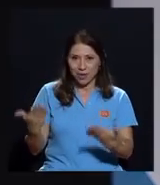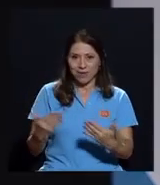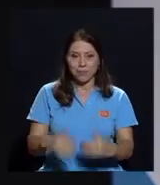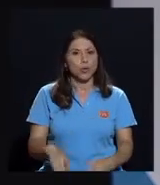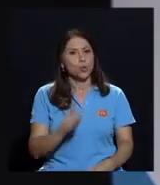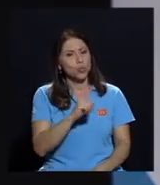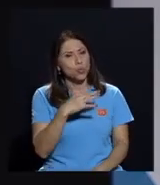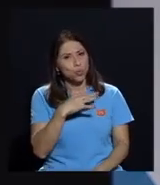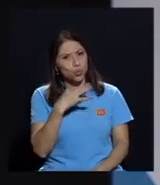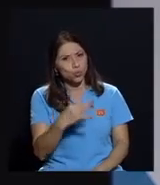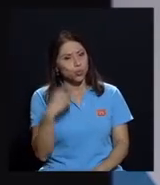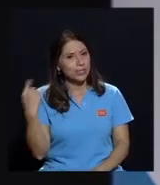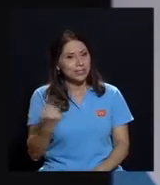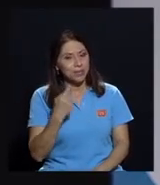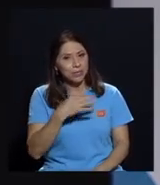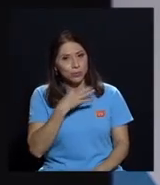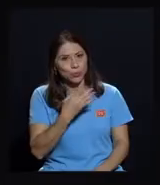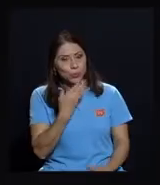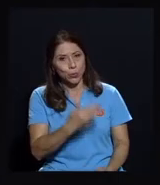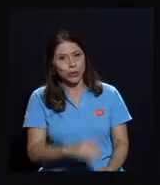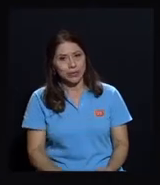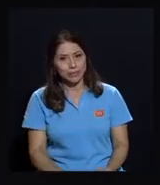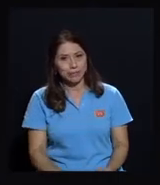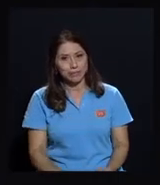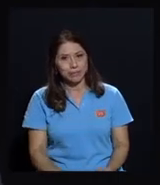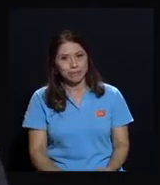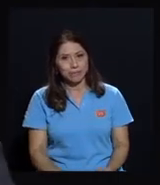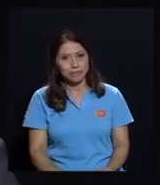gusto y siempre es un gusto